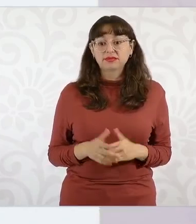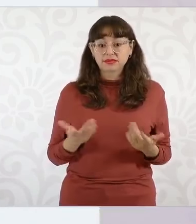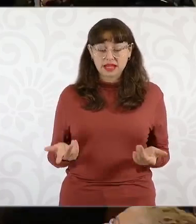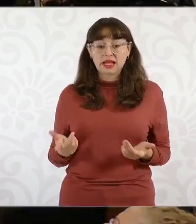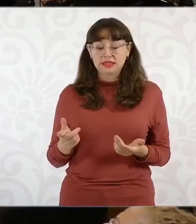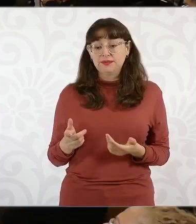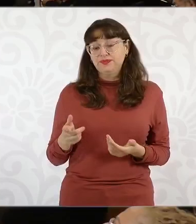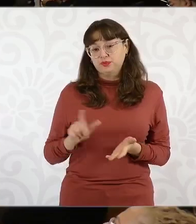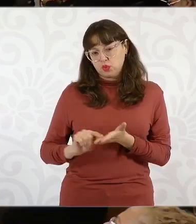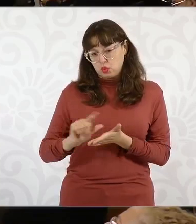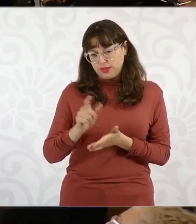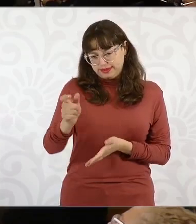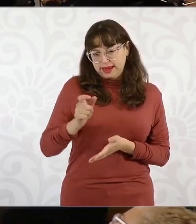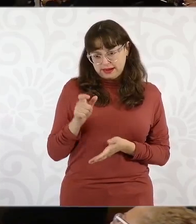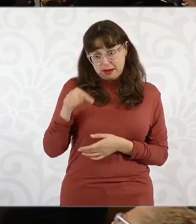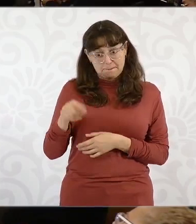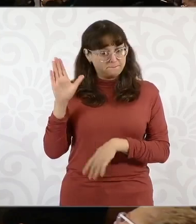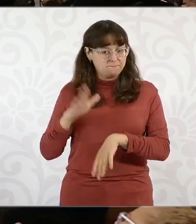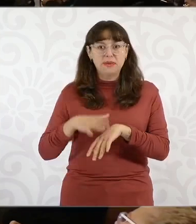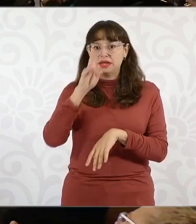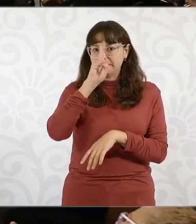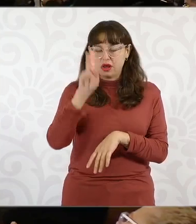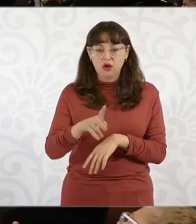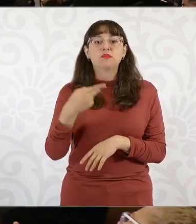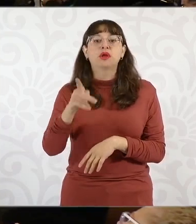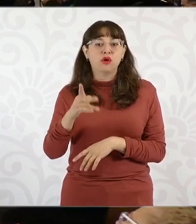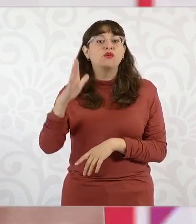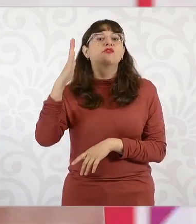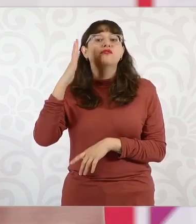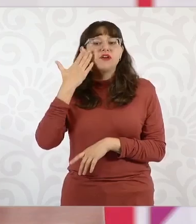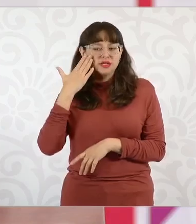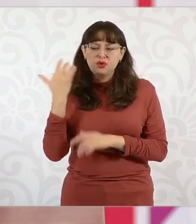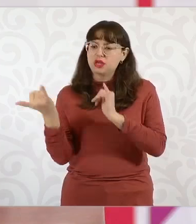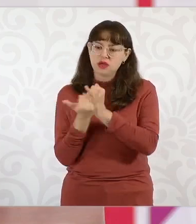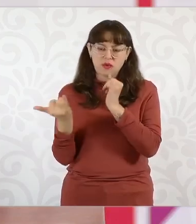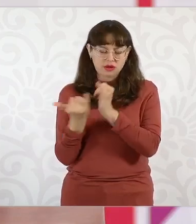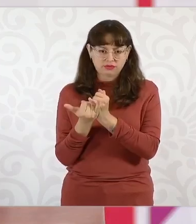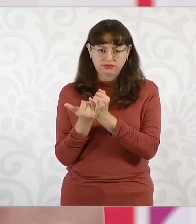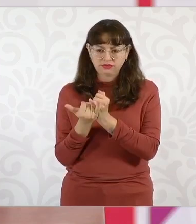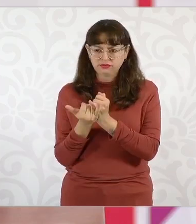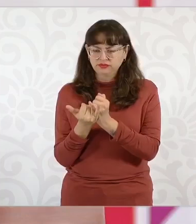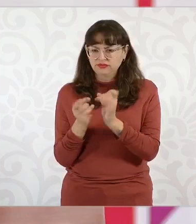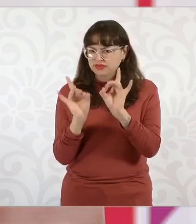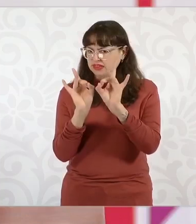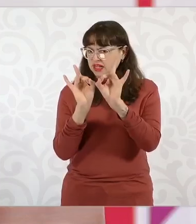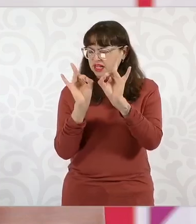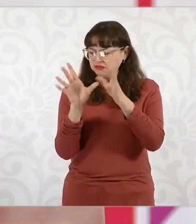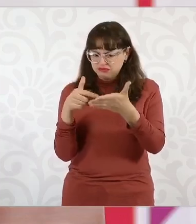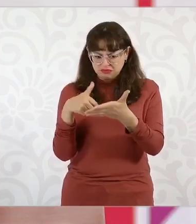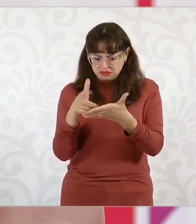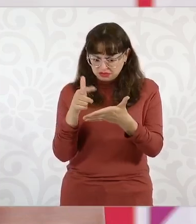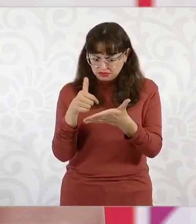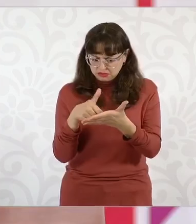no solamente. Muchas de las Facebook también funcionan así. Hay una nota y